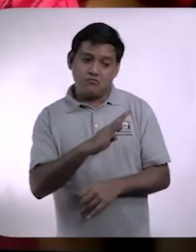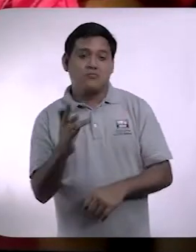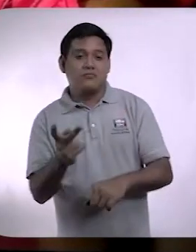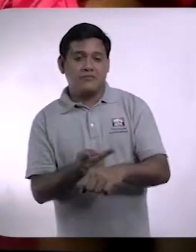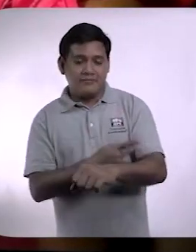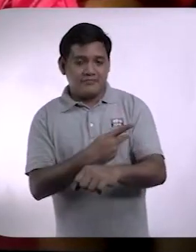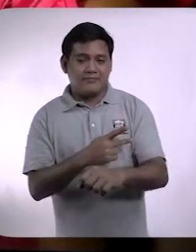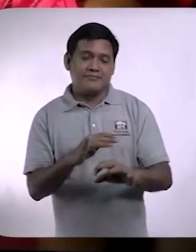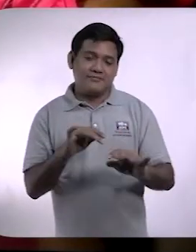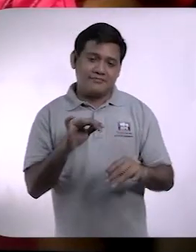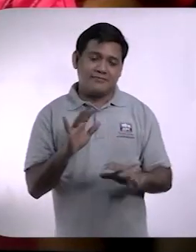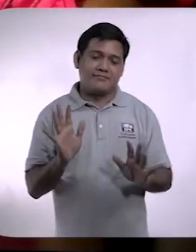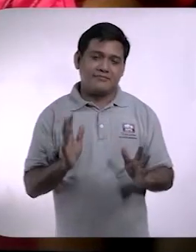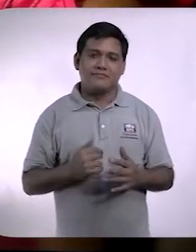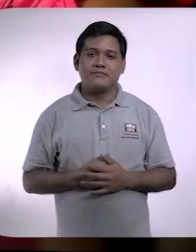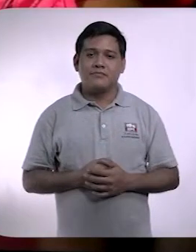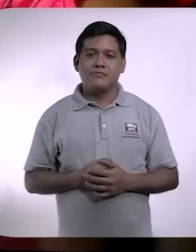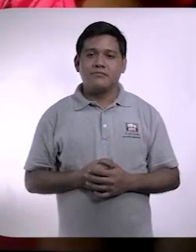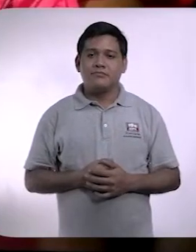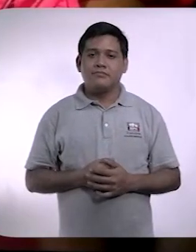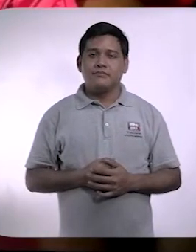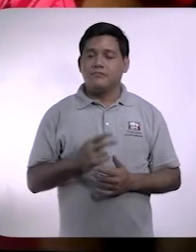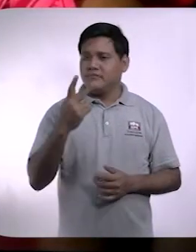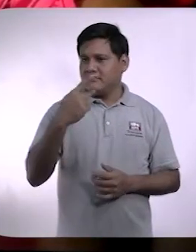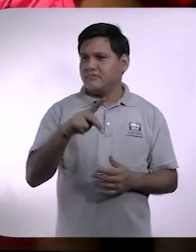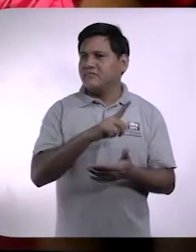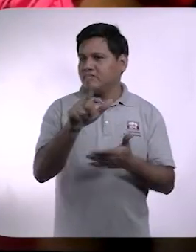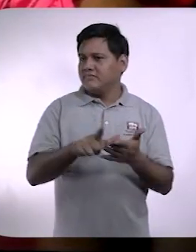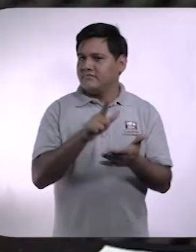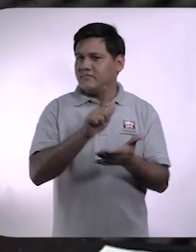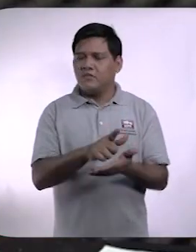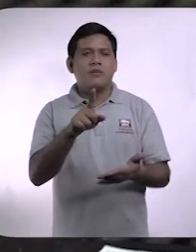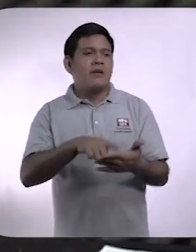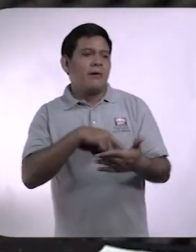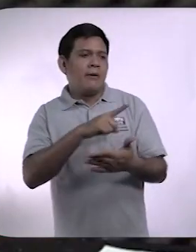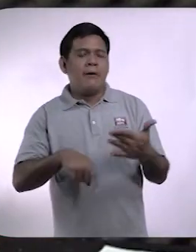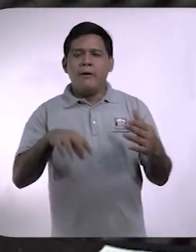obviamente la ley electoral, los criterios han ido